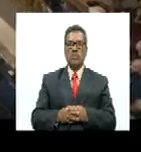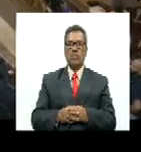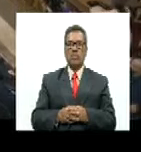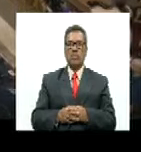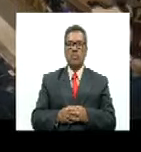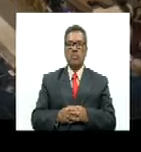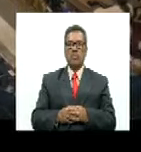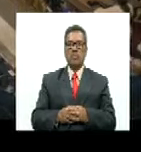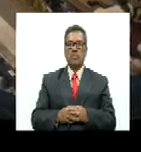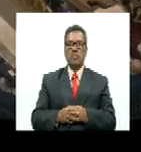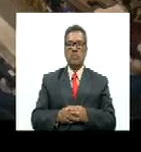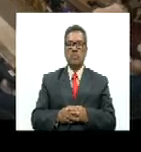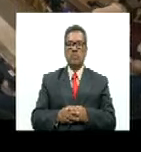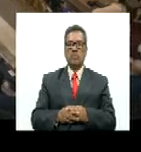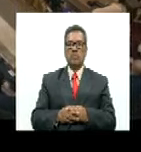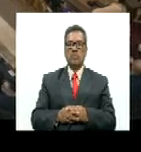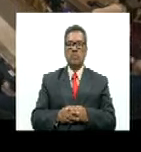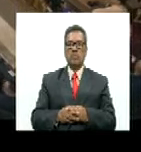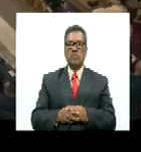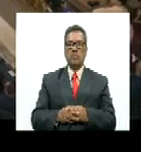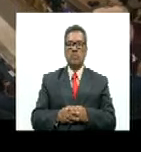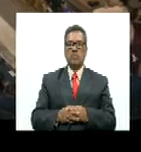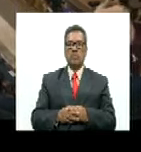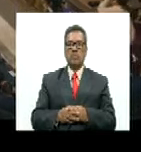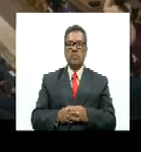Diputada Jaspe. Ay.